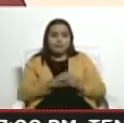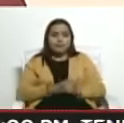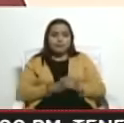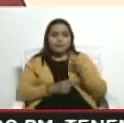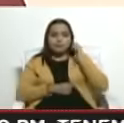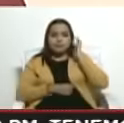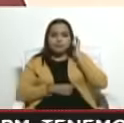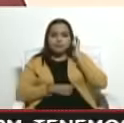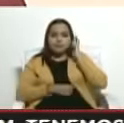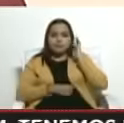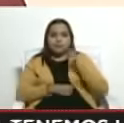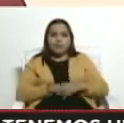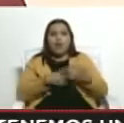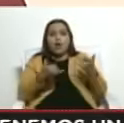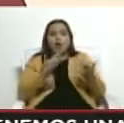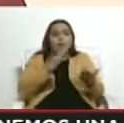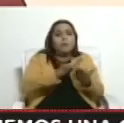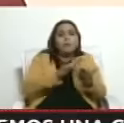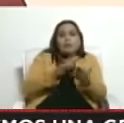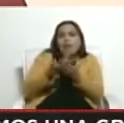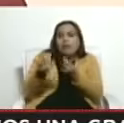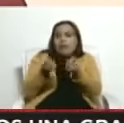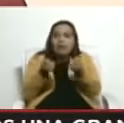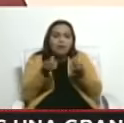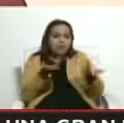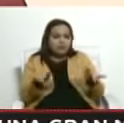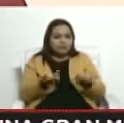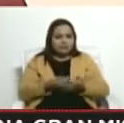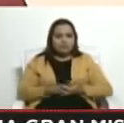y andan mendigando por ahí.